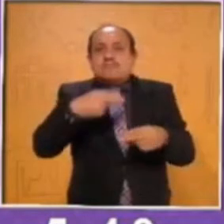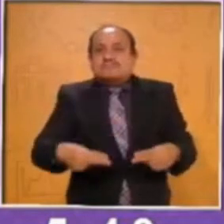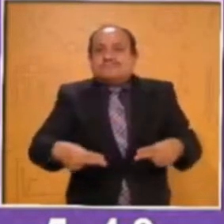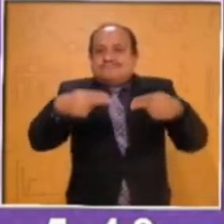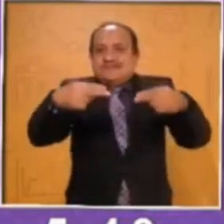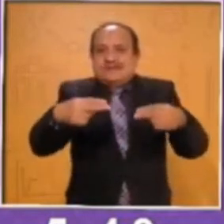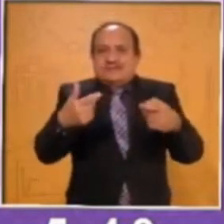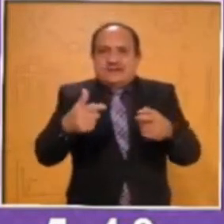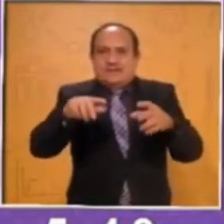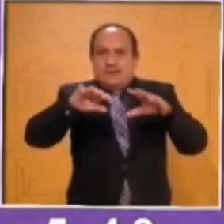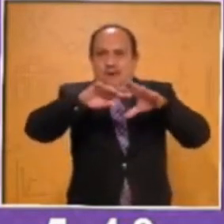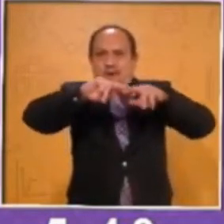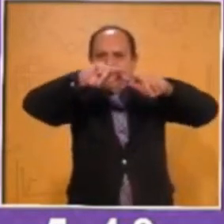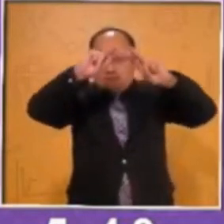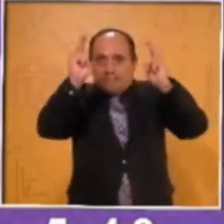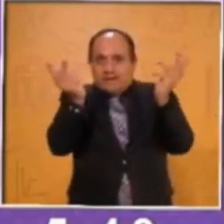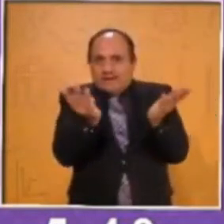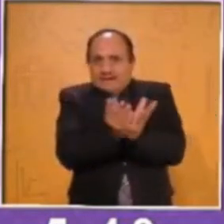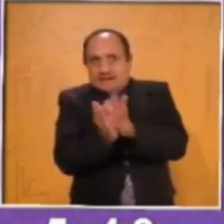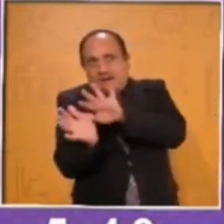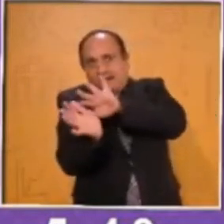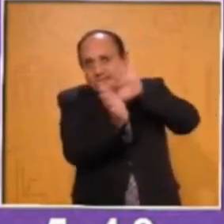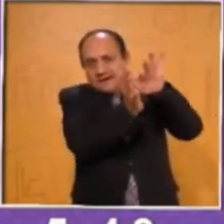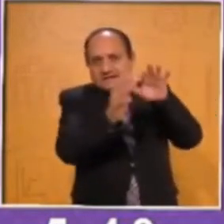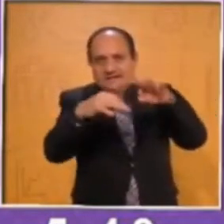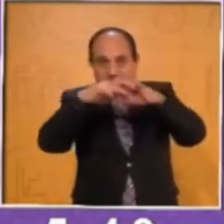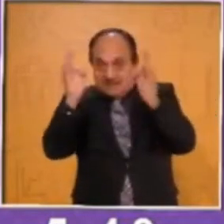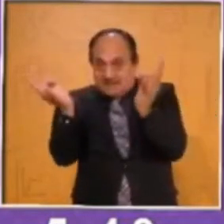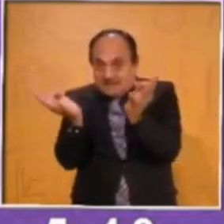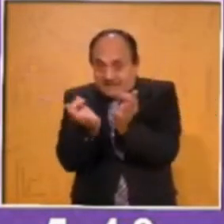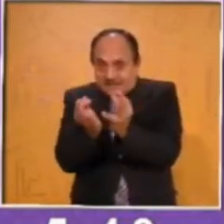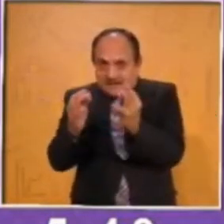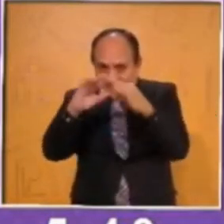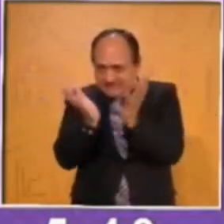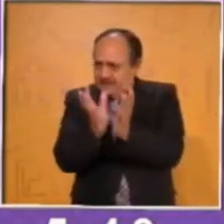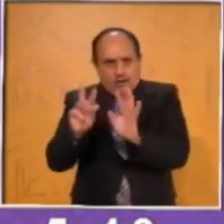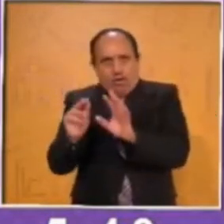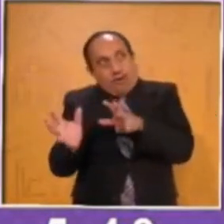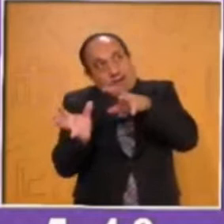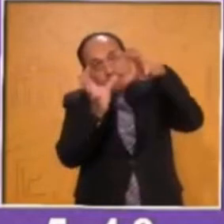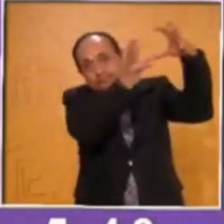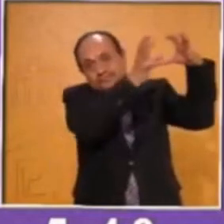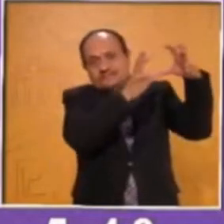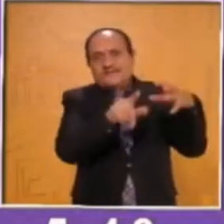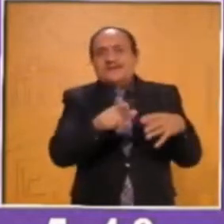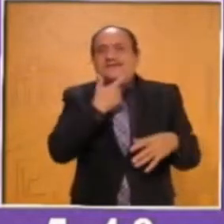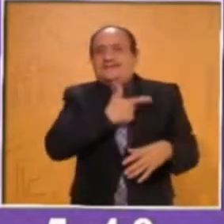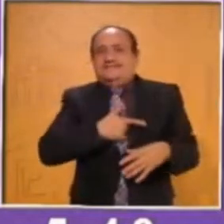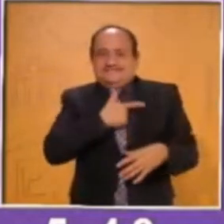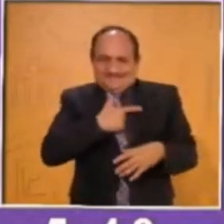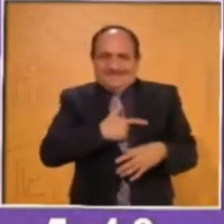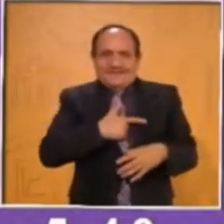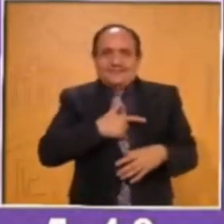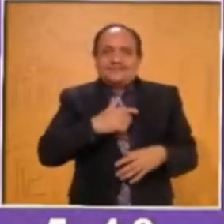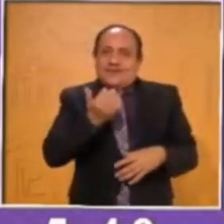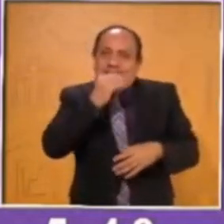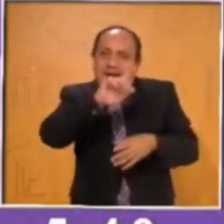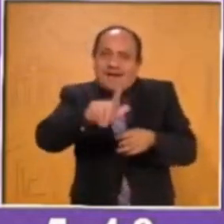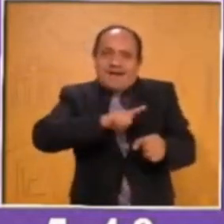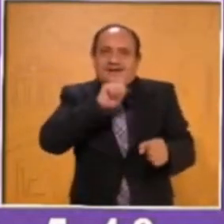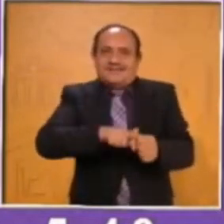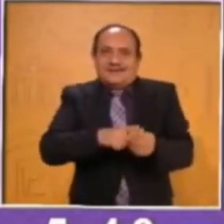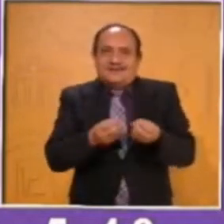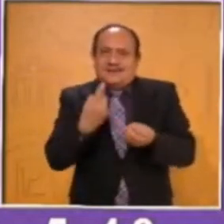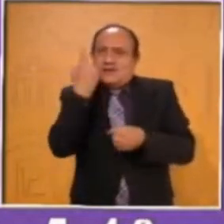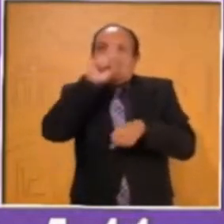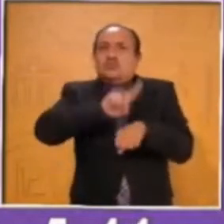un planeta que no es la Tierra. A Crest le gustan los animales voraces, a los que alimenta con otros animales. Un buen